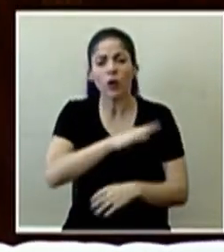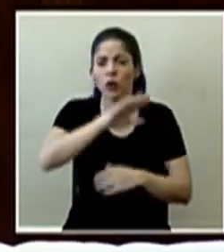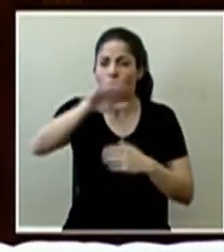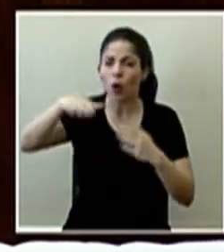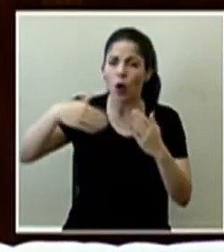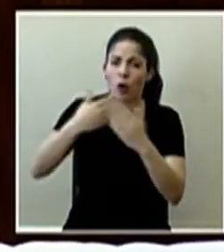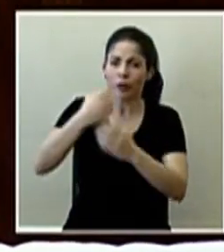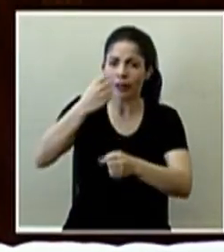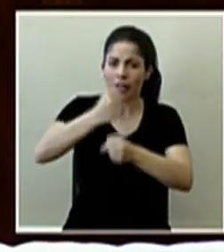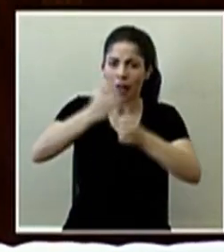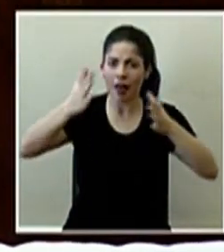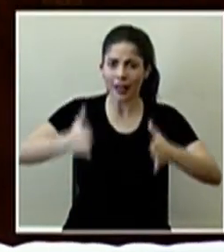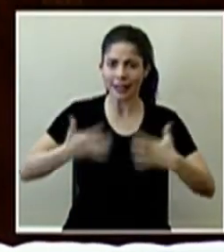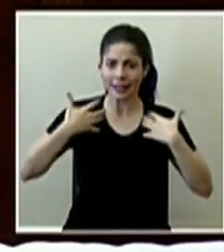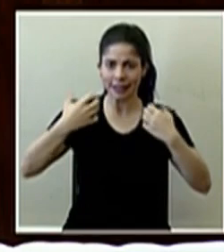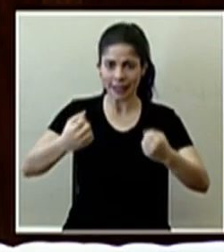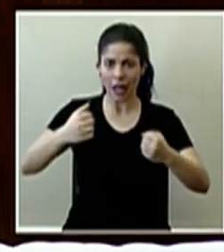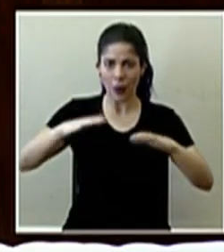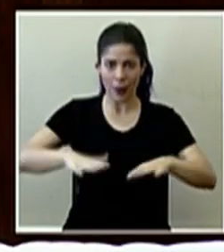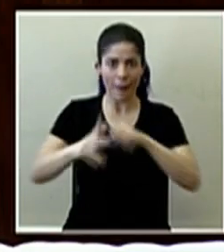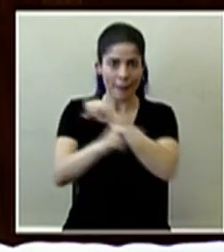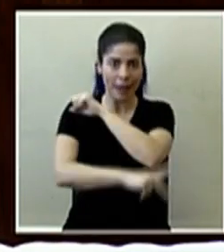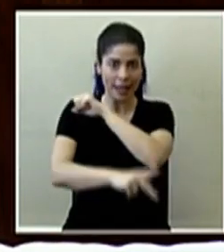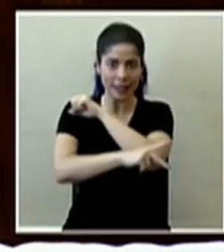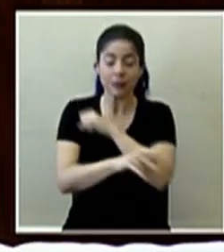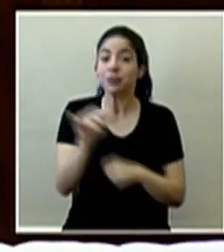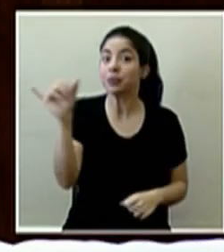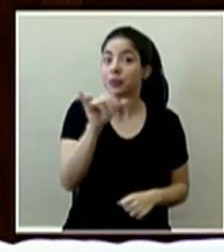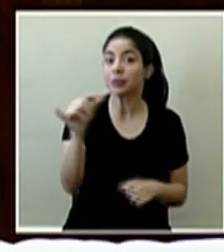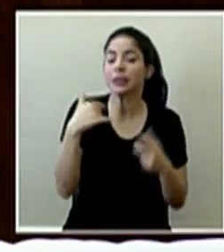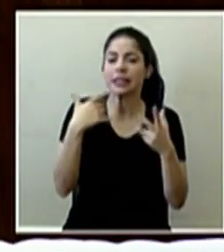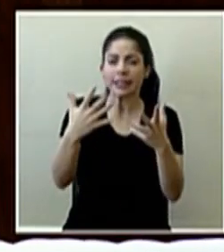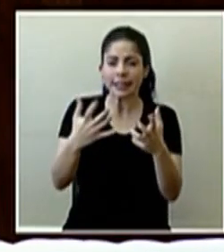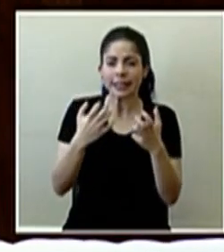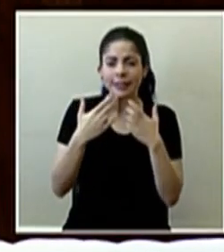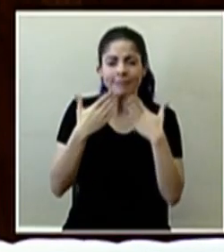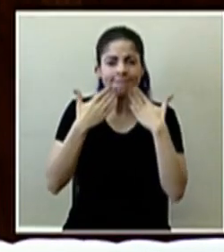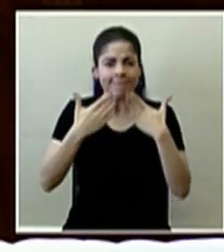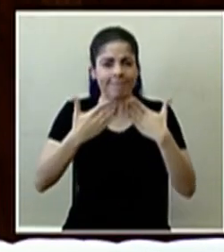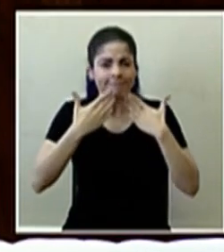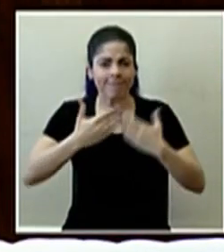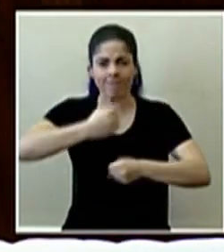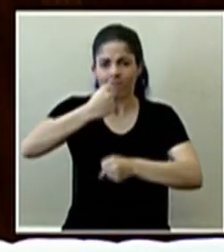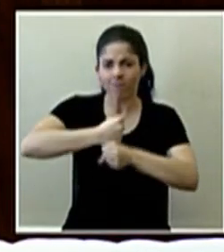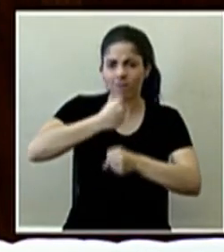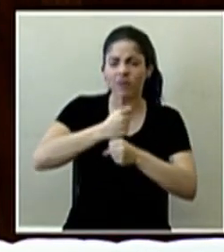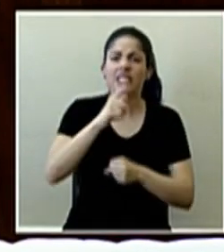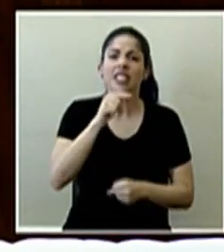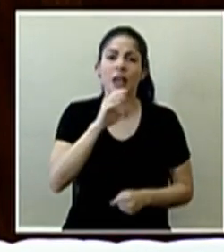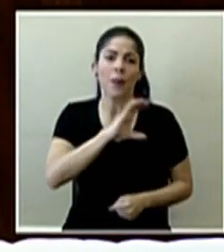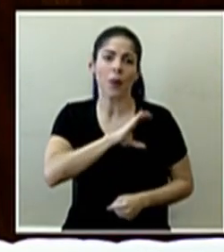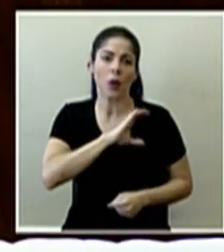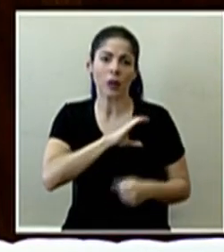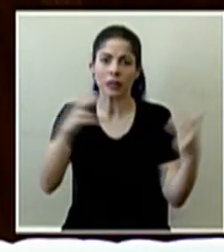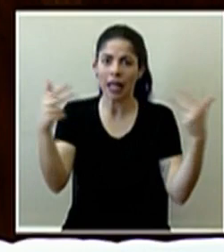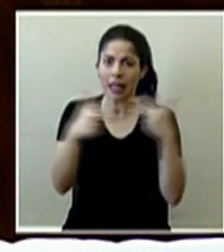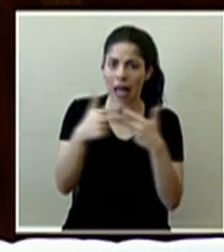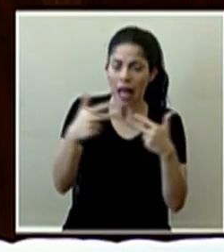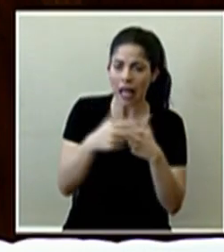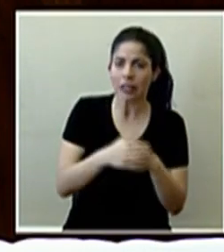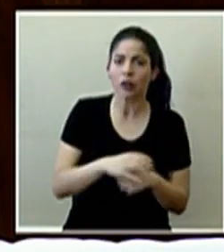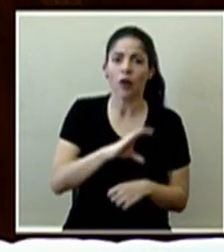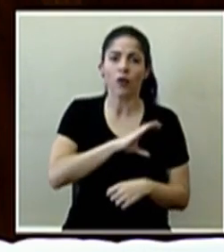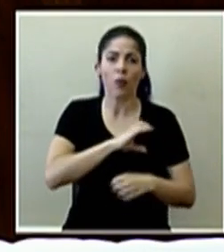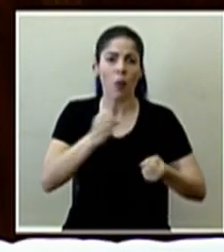los trabajadores de salud del país. También quiero agradecer el trabajo de los oficiales de tránsito, de la